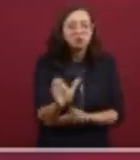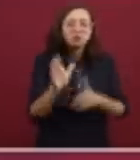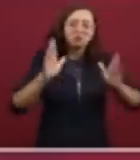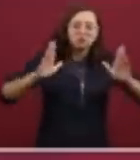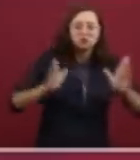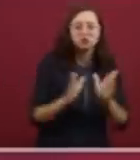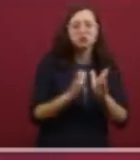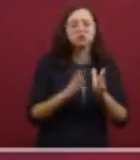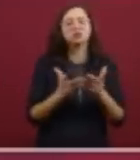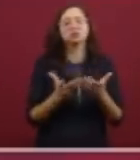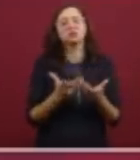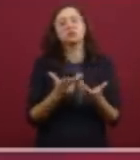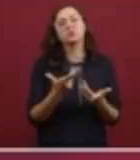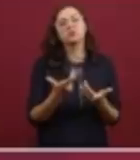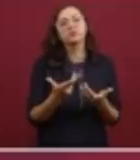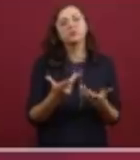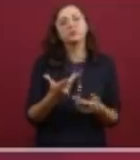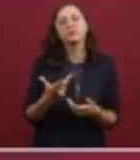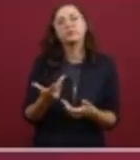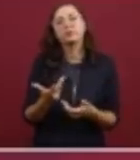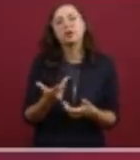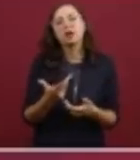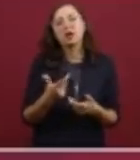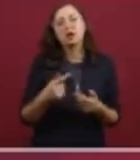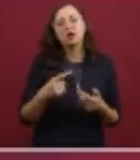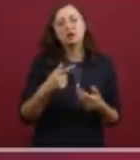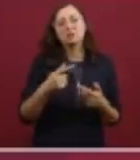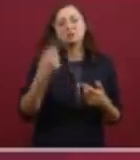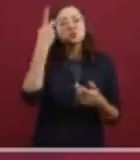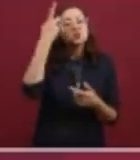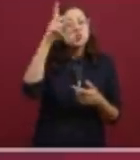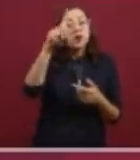ejidatarios, comuneros, pequeños propietarios.